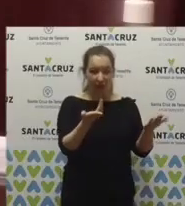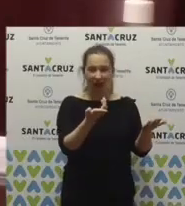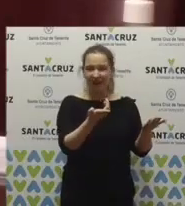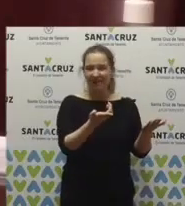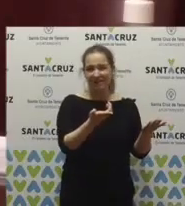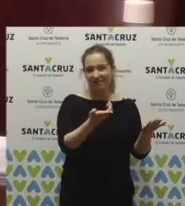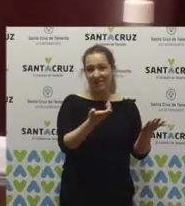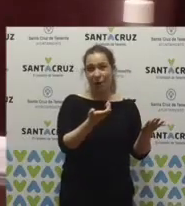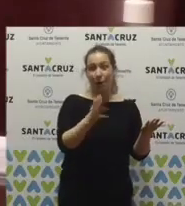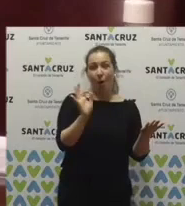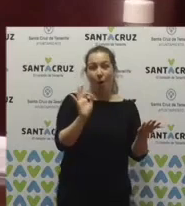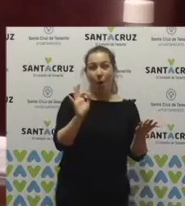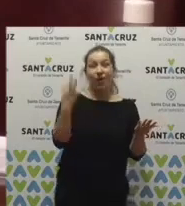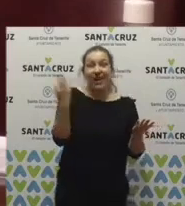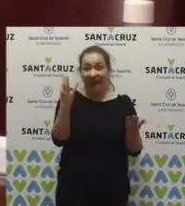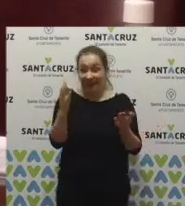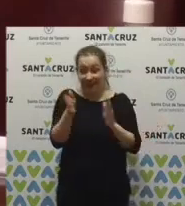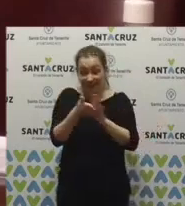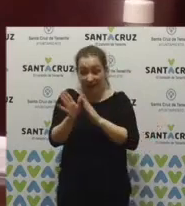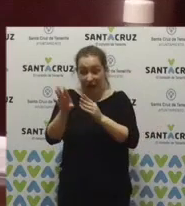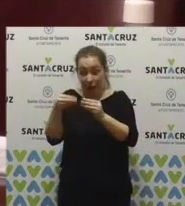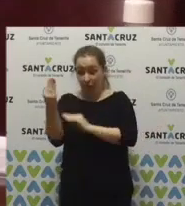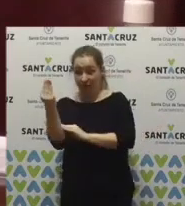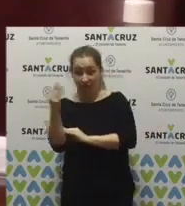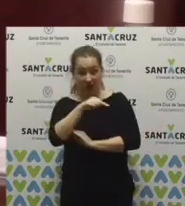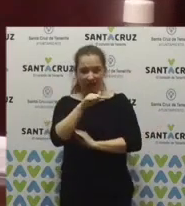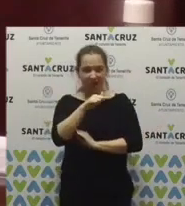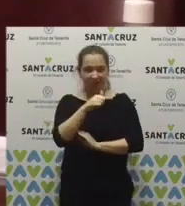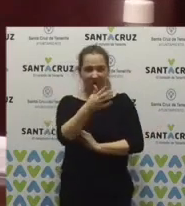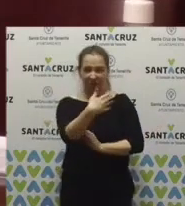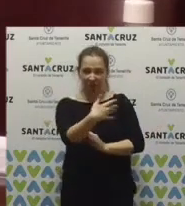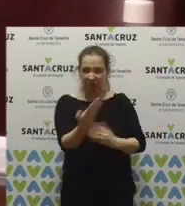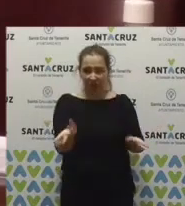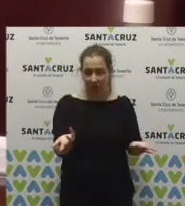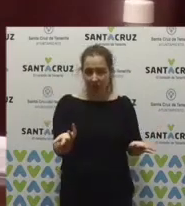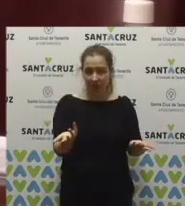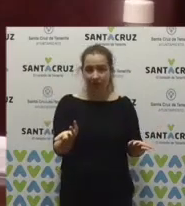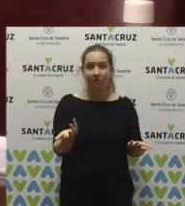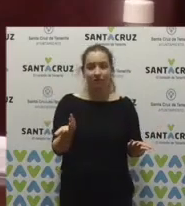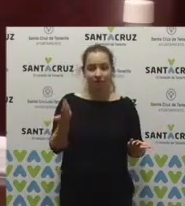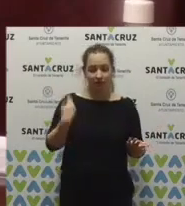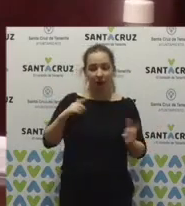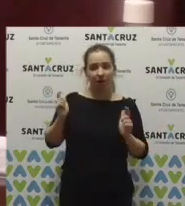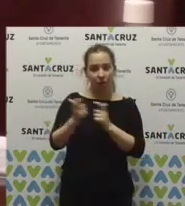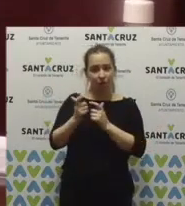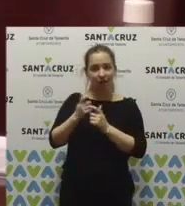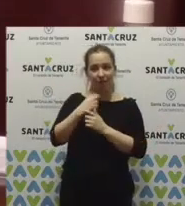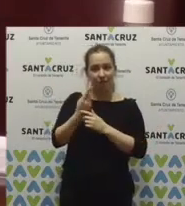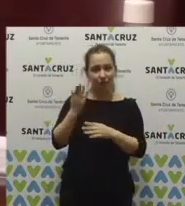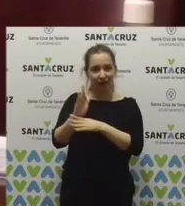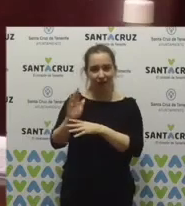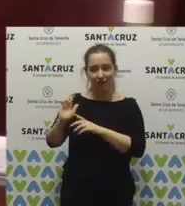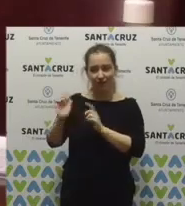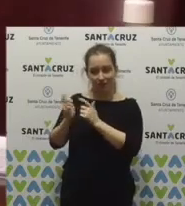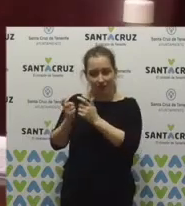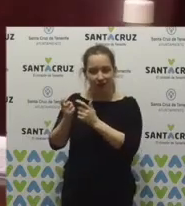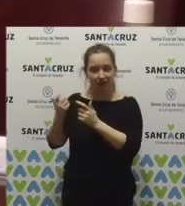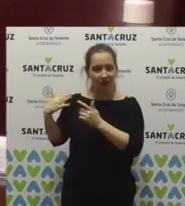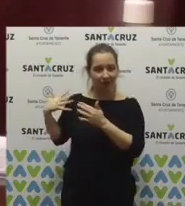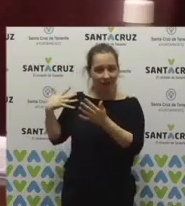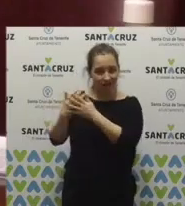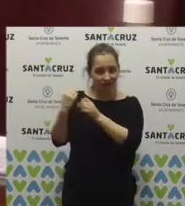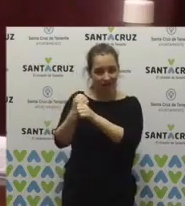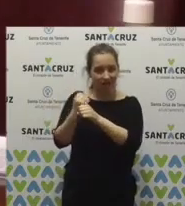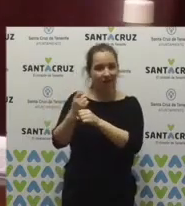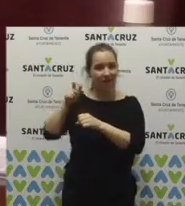desde luego poner en valor el trabajo hecho en estos meses por la junta de portavoces que preside don don juan